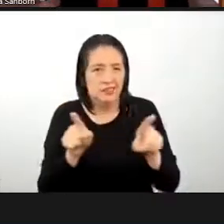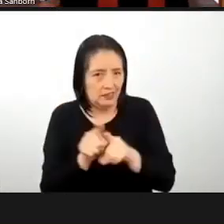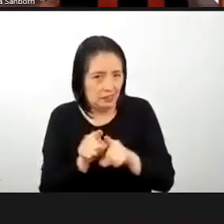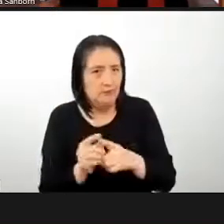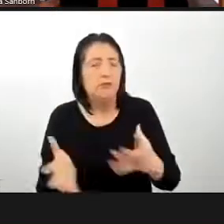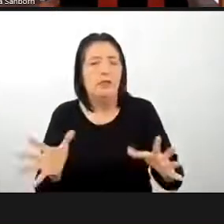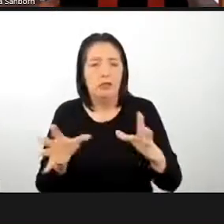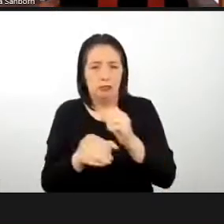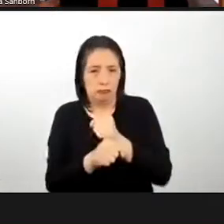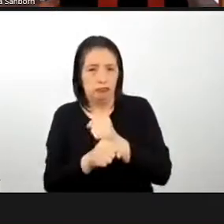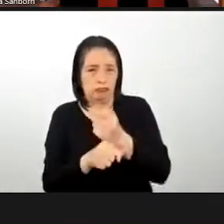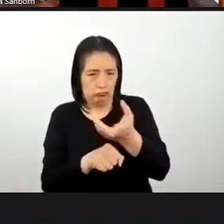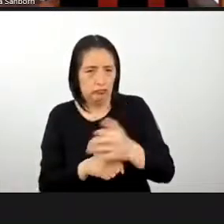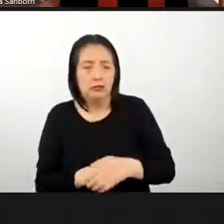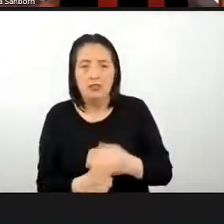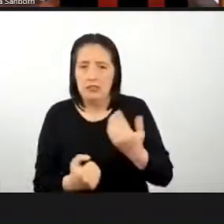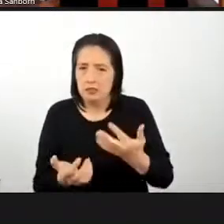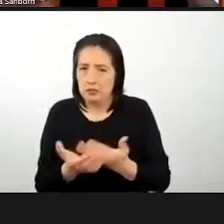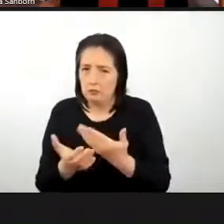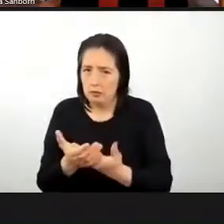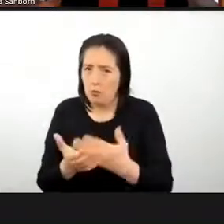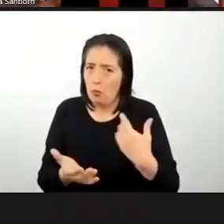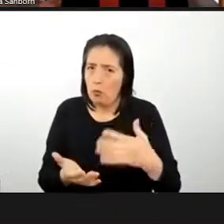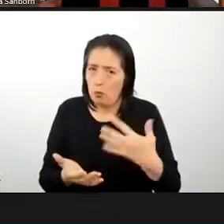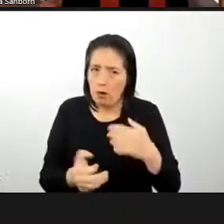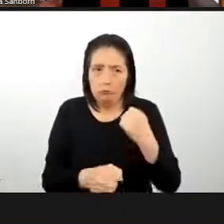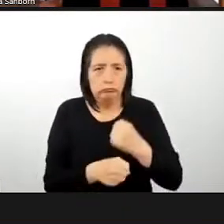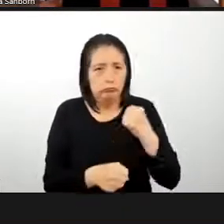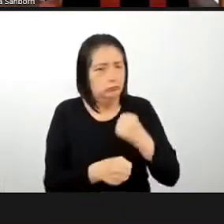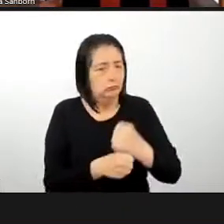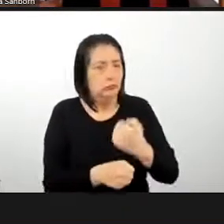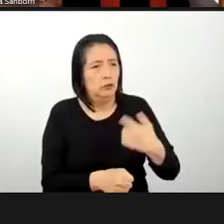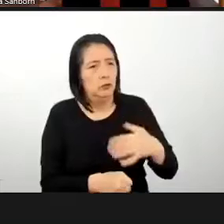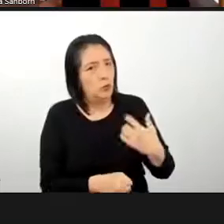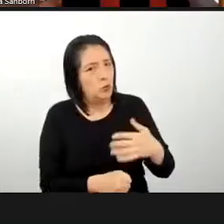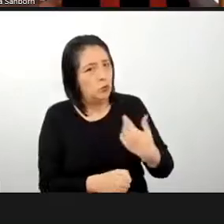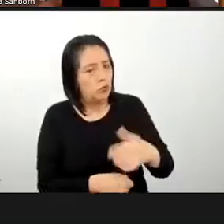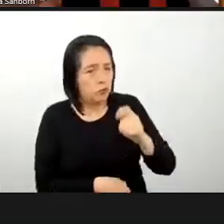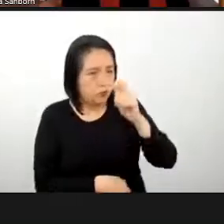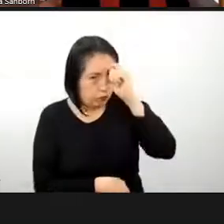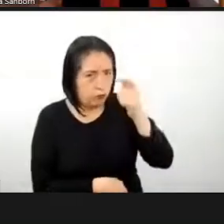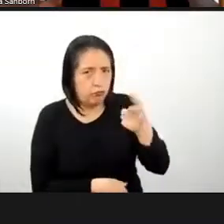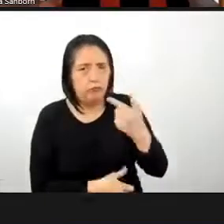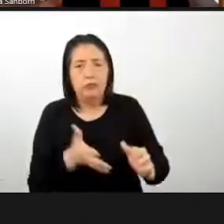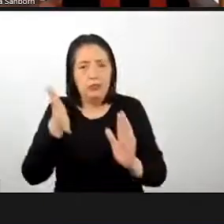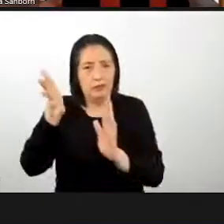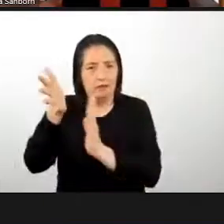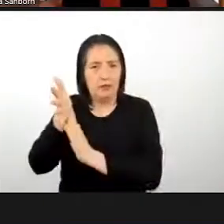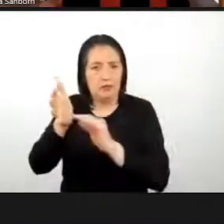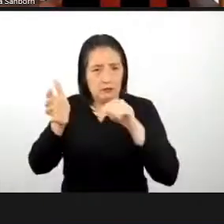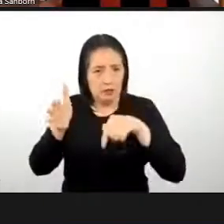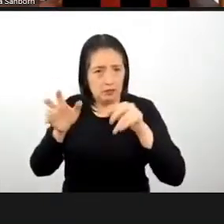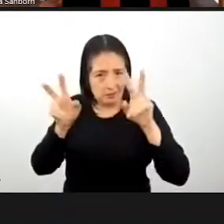conclusiones, ¿no? Que demuestran que ha habido un trabajo impresionante de las Defensorías del Pueblo en este contexto,